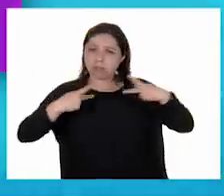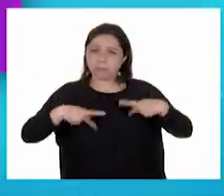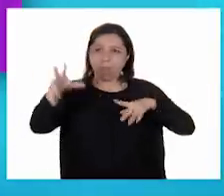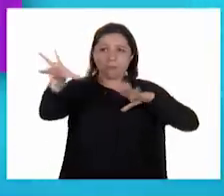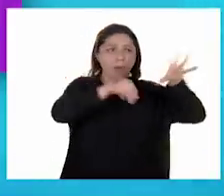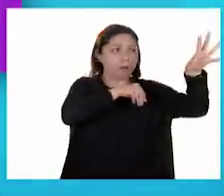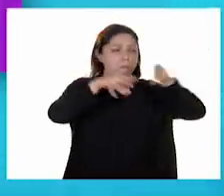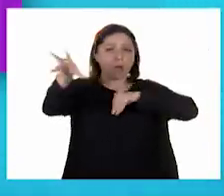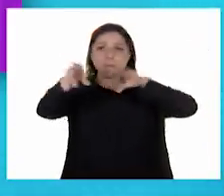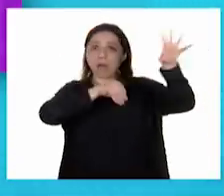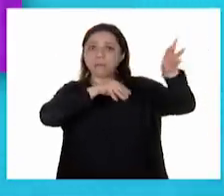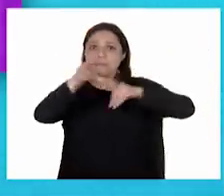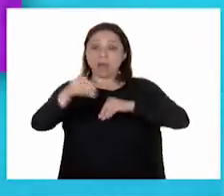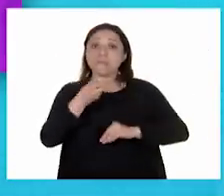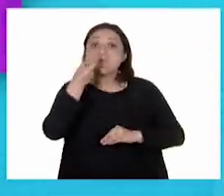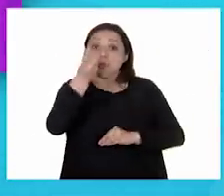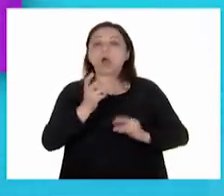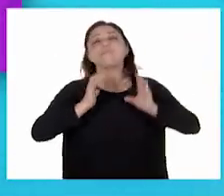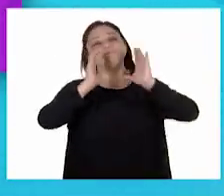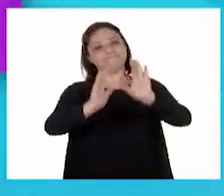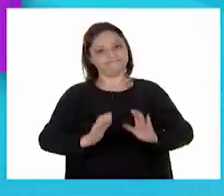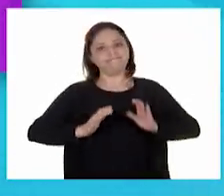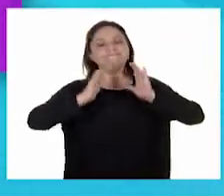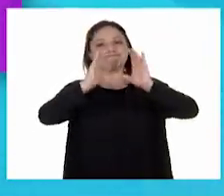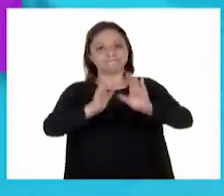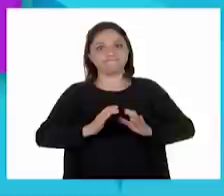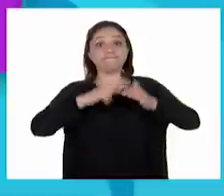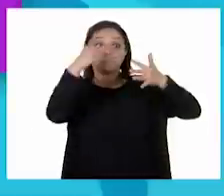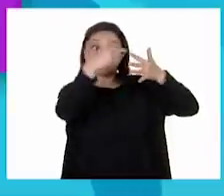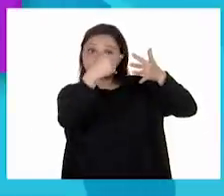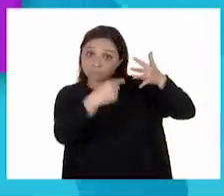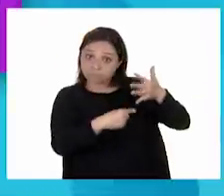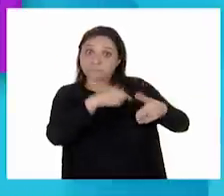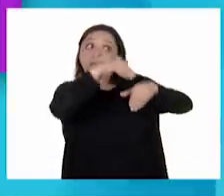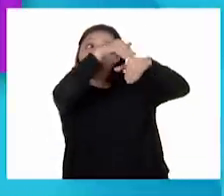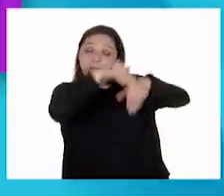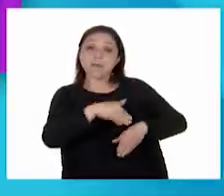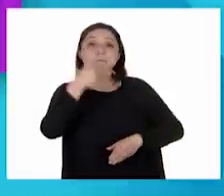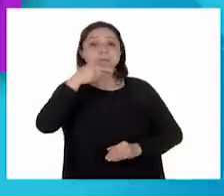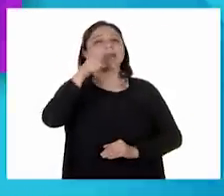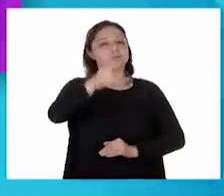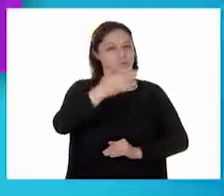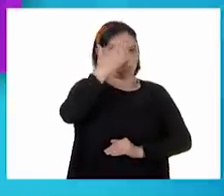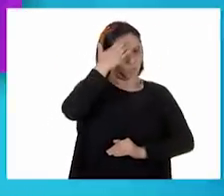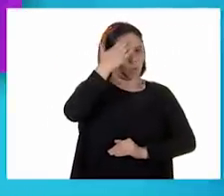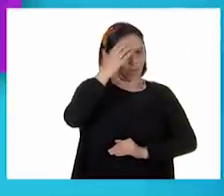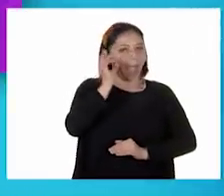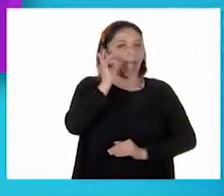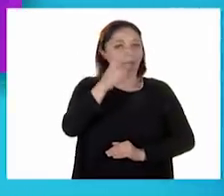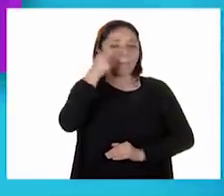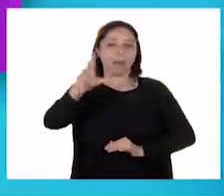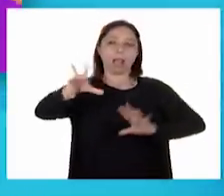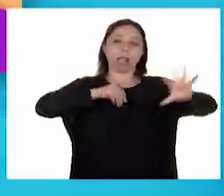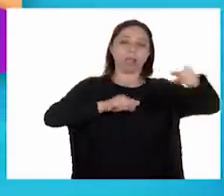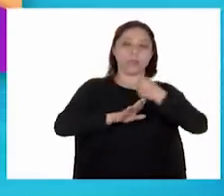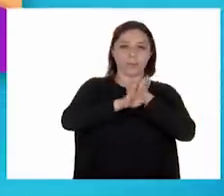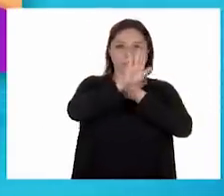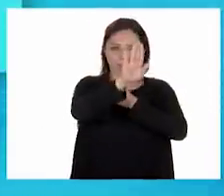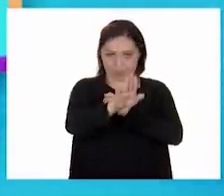las personas. Por eso hay que continuar cuidándonos siguiendo las buenas prácticas que ya todos conocemos para evitar contagiarnos.